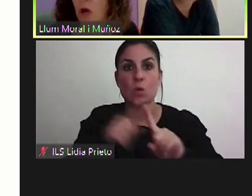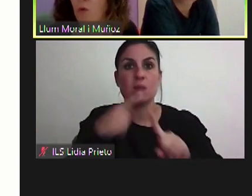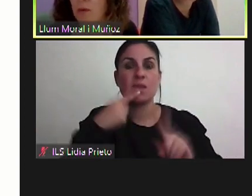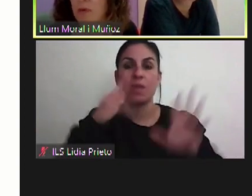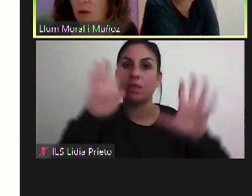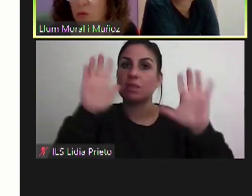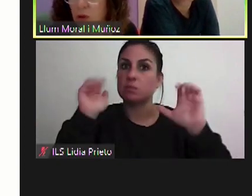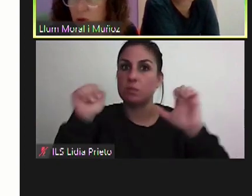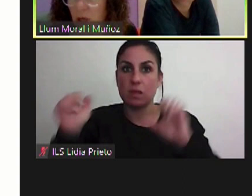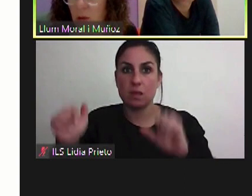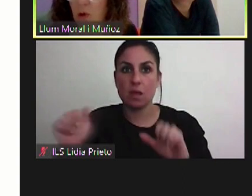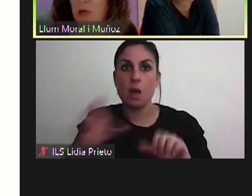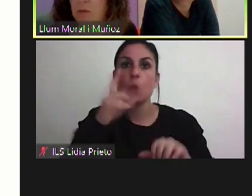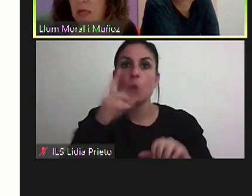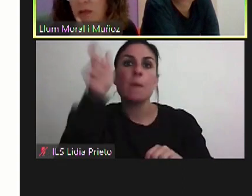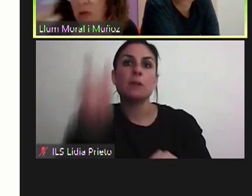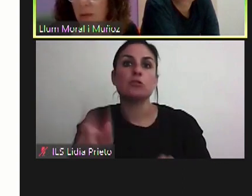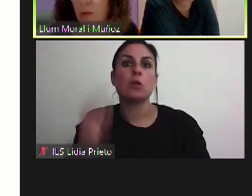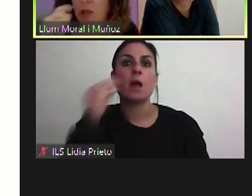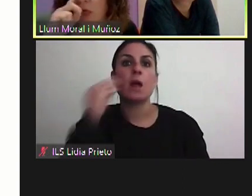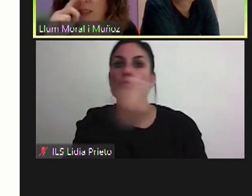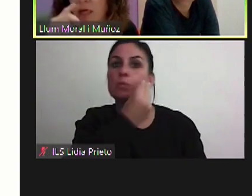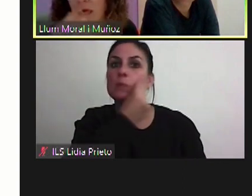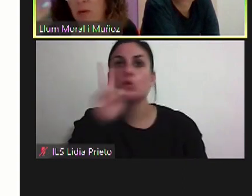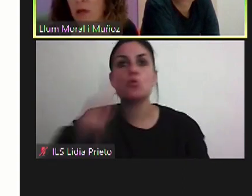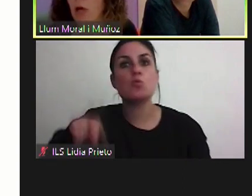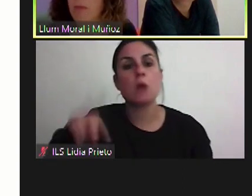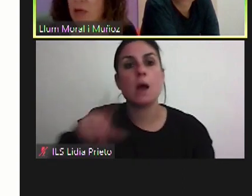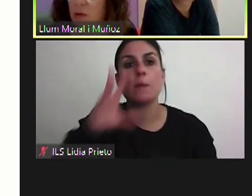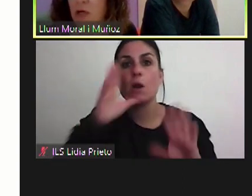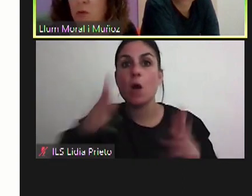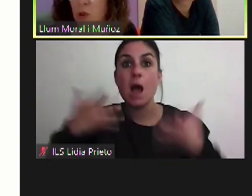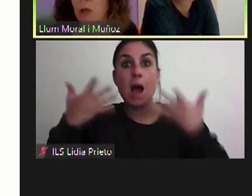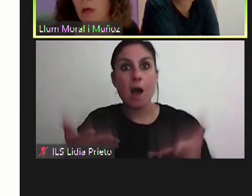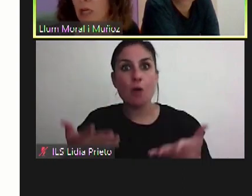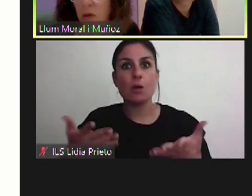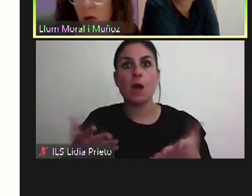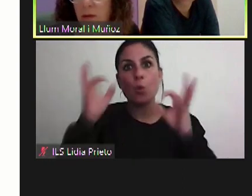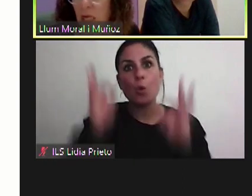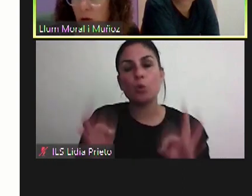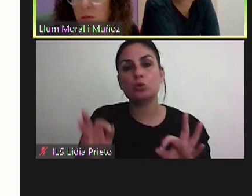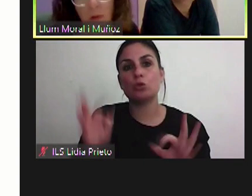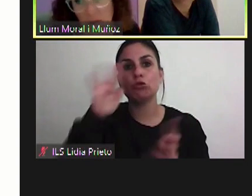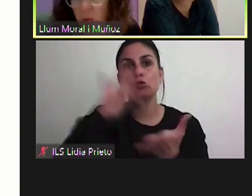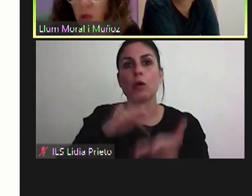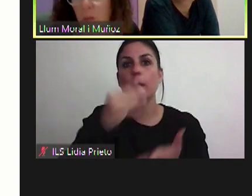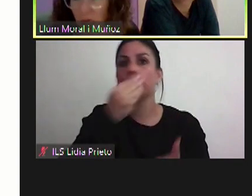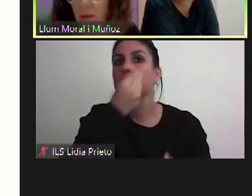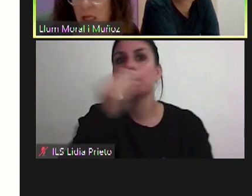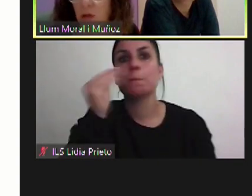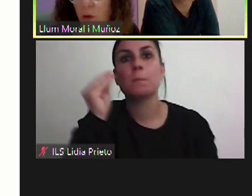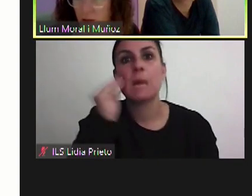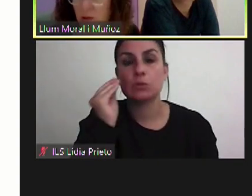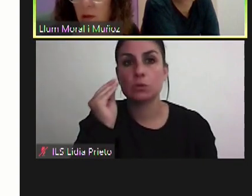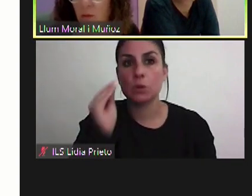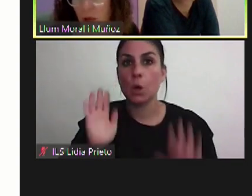mira, esta persona nunca me da 2 besos, pero mira, aprovecho de decir que mañana me dice, te voy a dar 2 besos, y se va a subir a la habitación, pues a lo mejor hay que